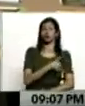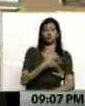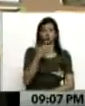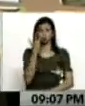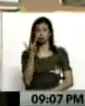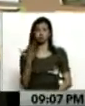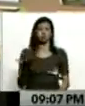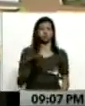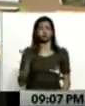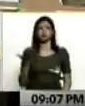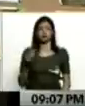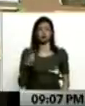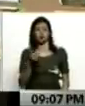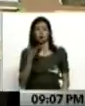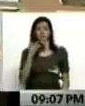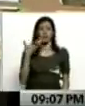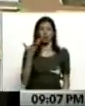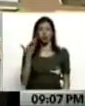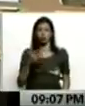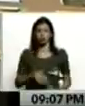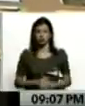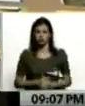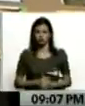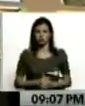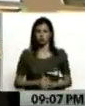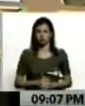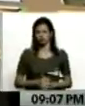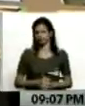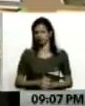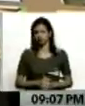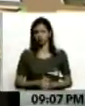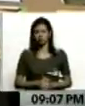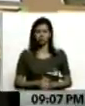Católica y a mí me sale más de la